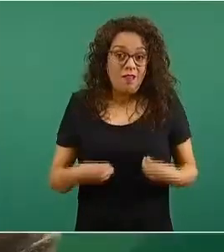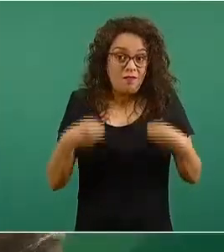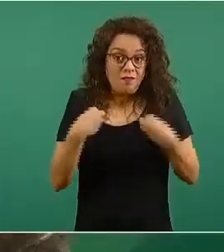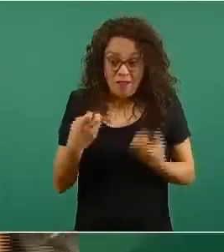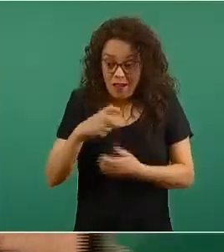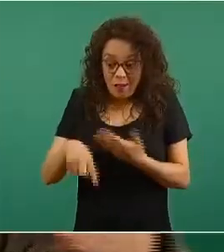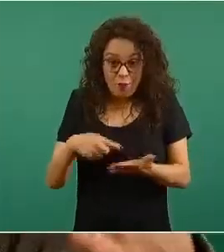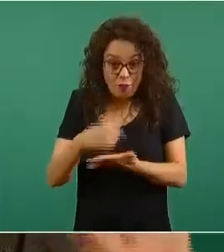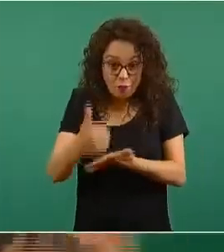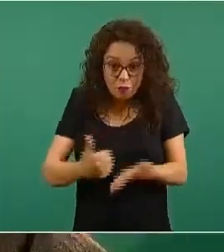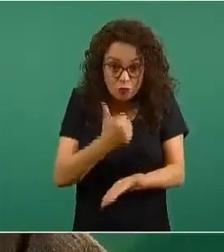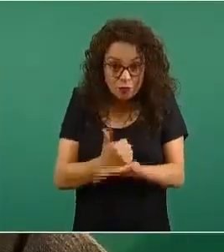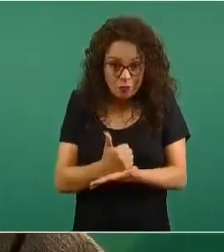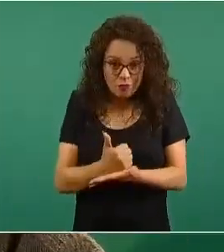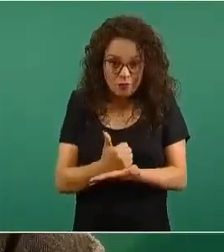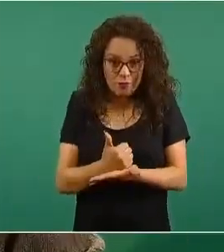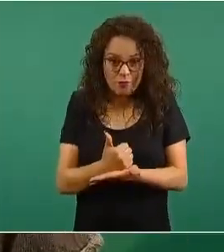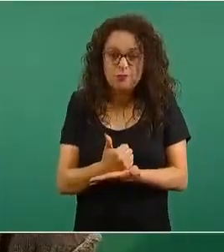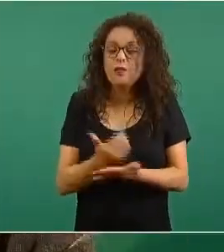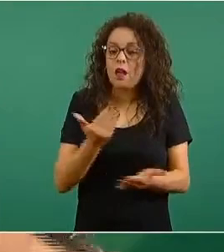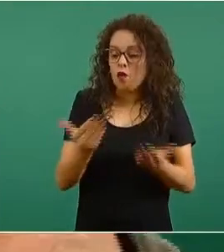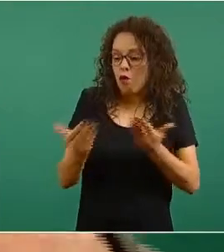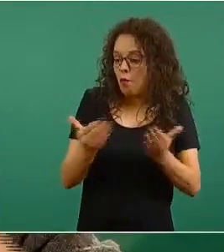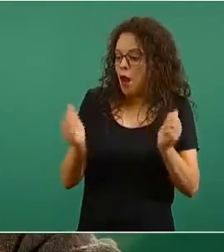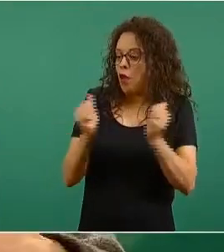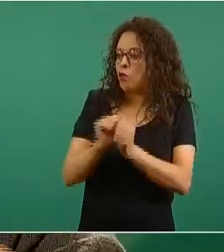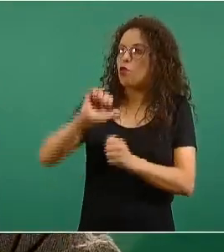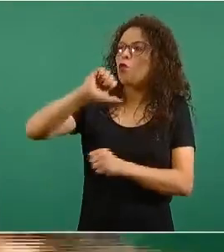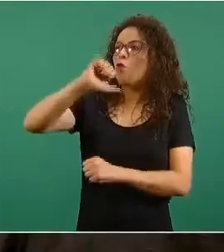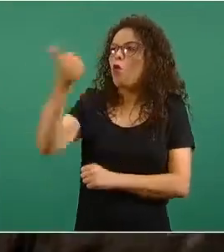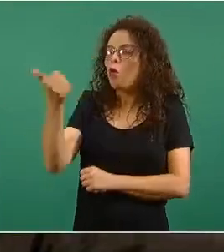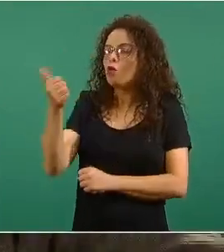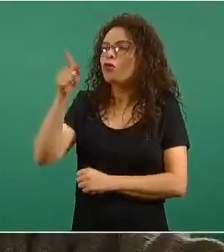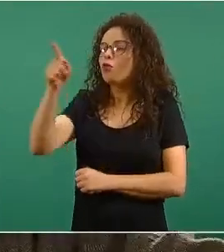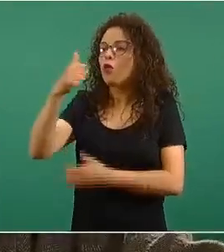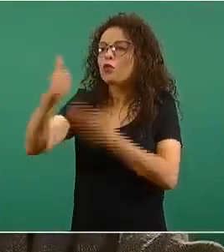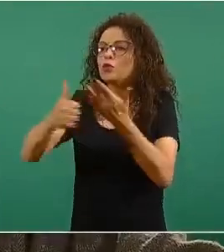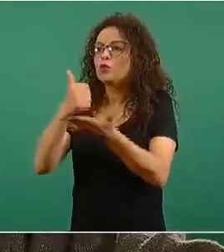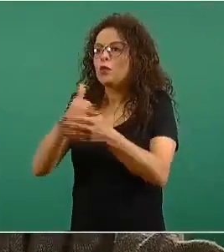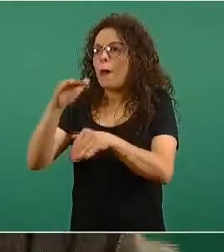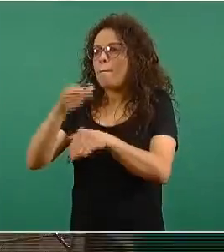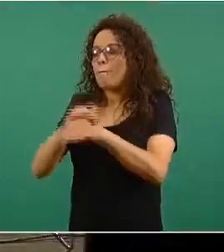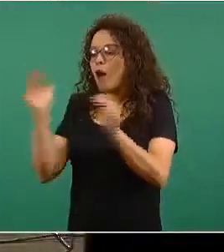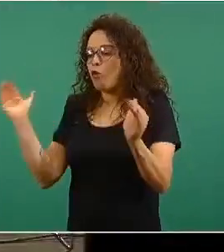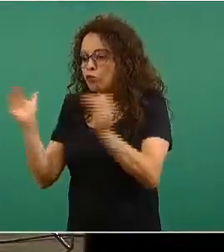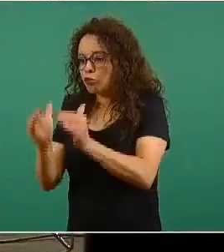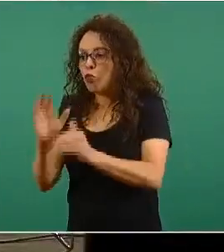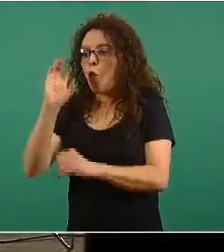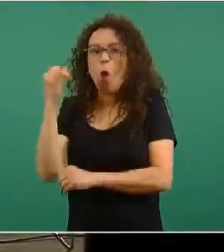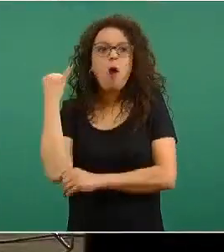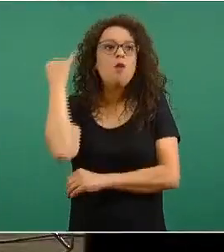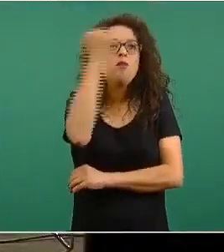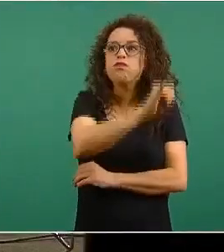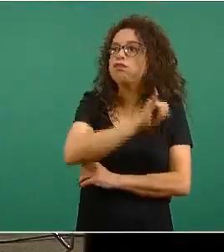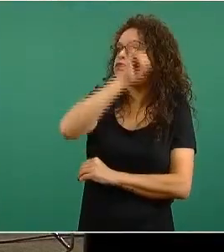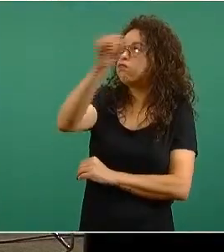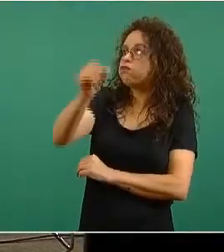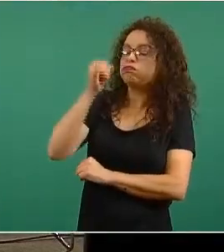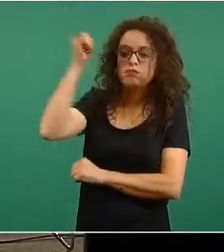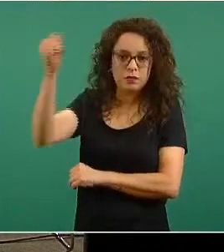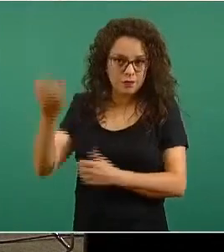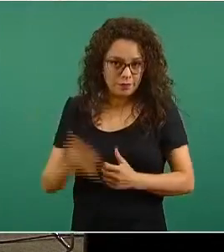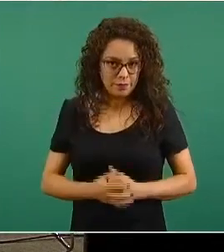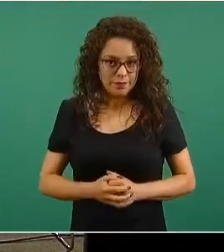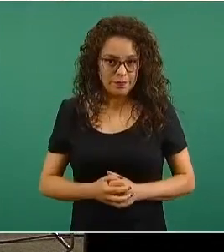con lo que hay que cubrir en ciudades intermedias en tamaño o las zonas rurales. Entonces, cada día